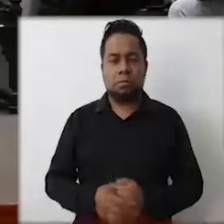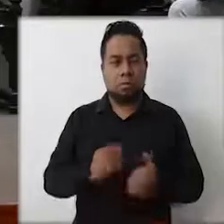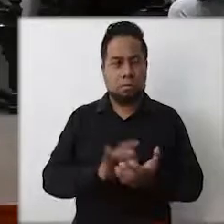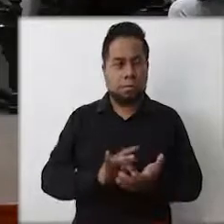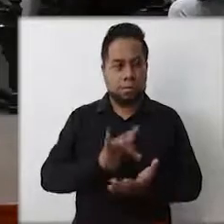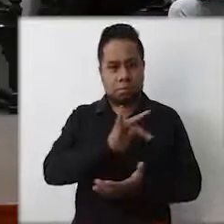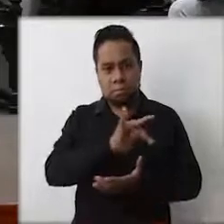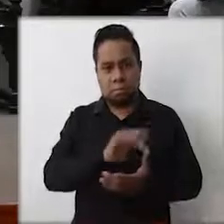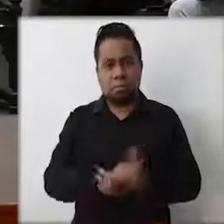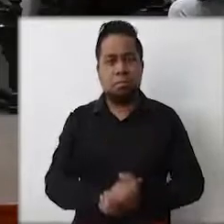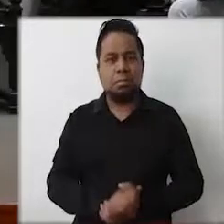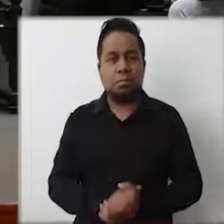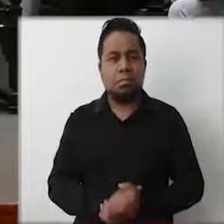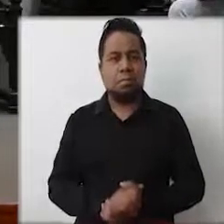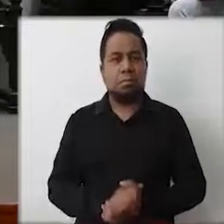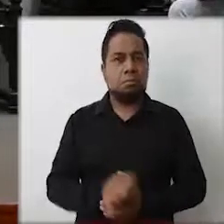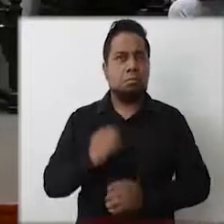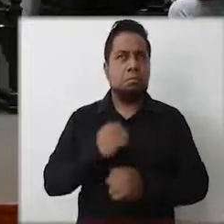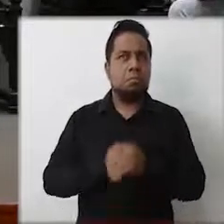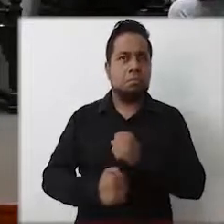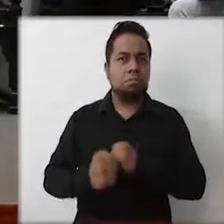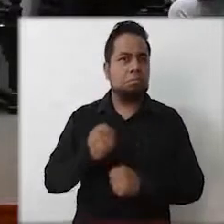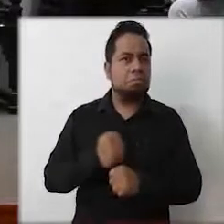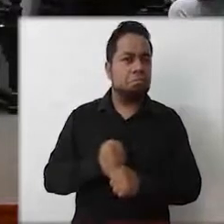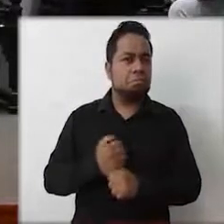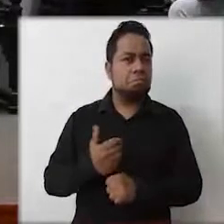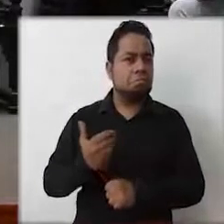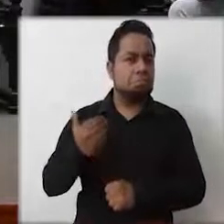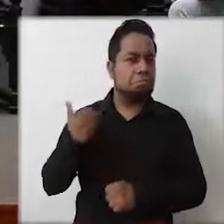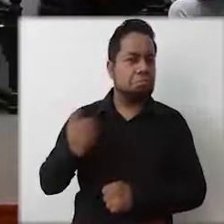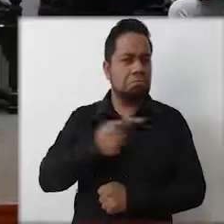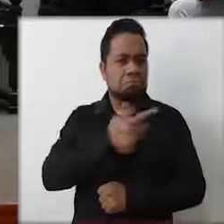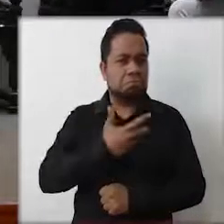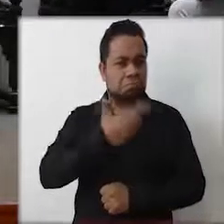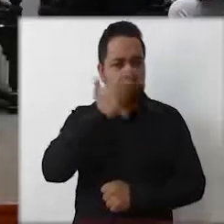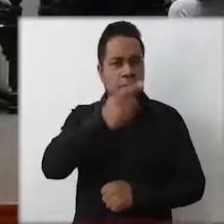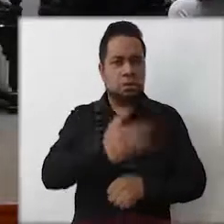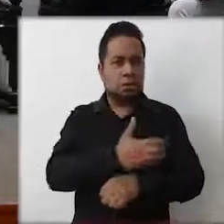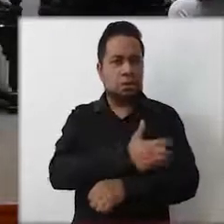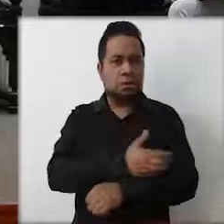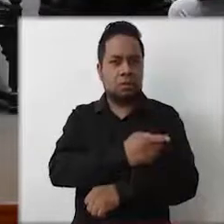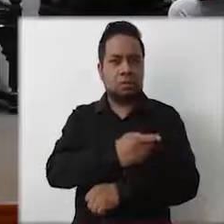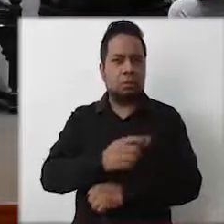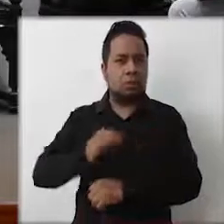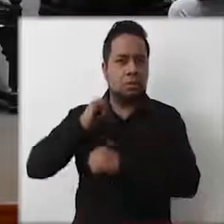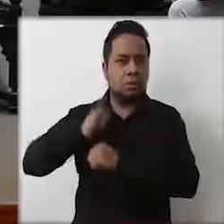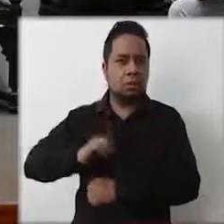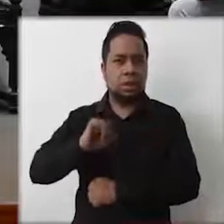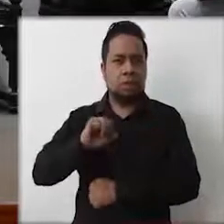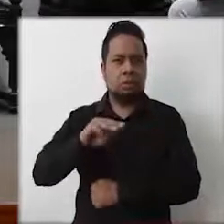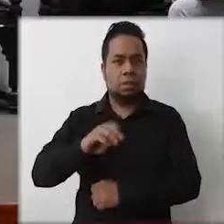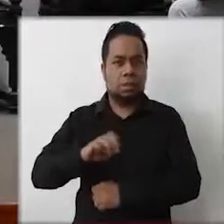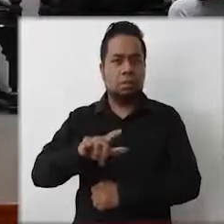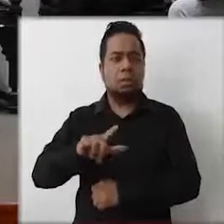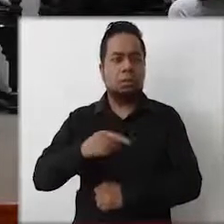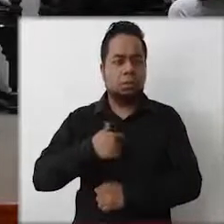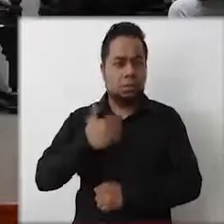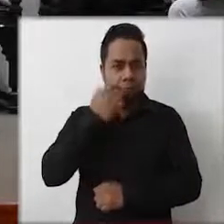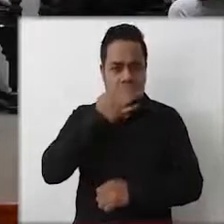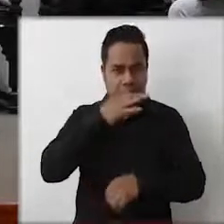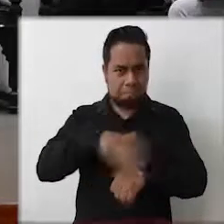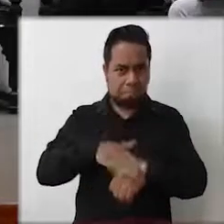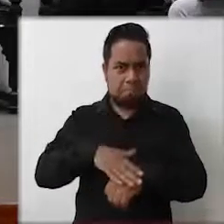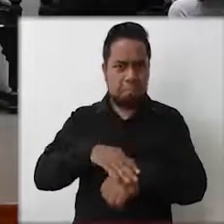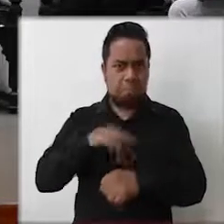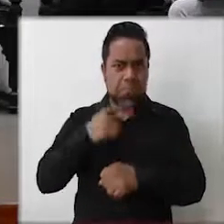nuestro regidor. Yo quisiera que se tomen todas las medidas de seguridad y protección civil.